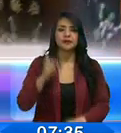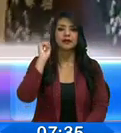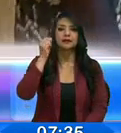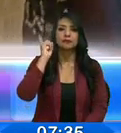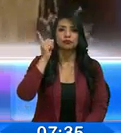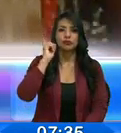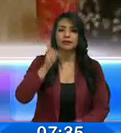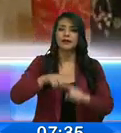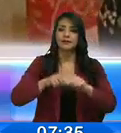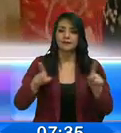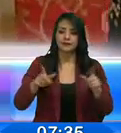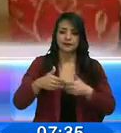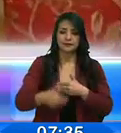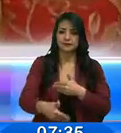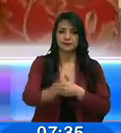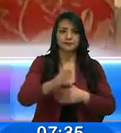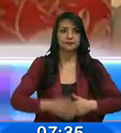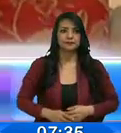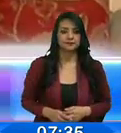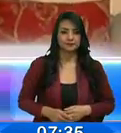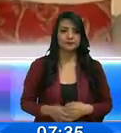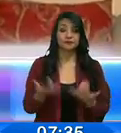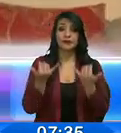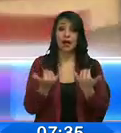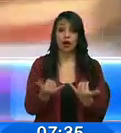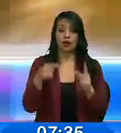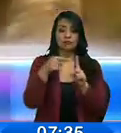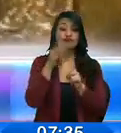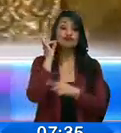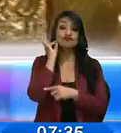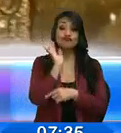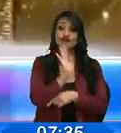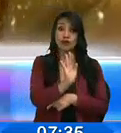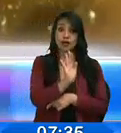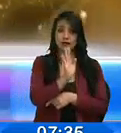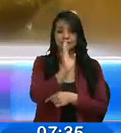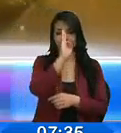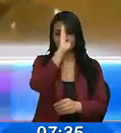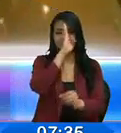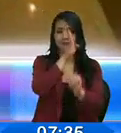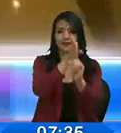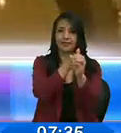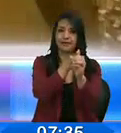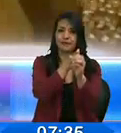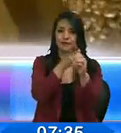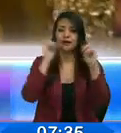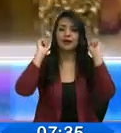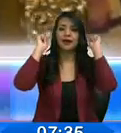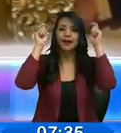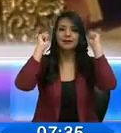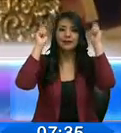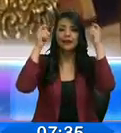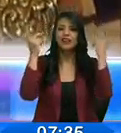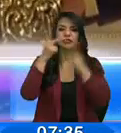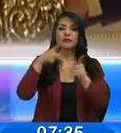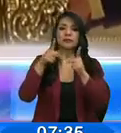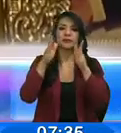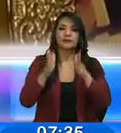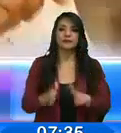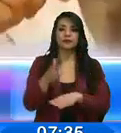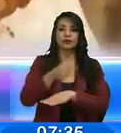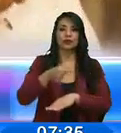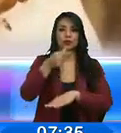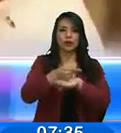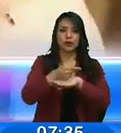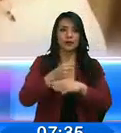en distintas ocasiones. Hoy Cecilia Calderón apunta su carrera política por la prefectura del Guayas, con